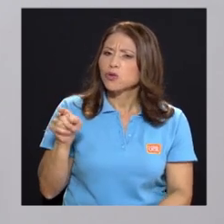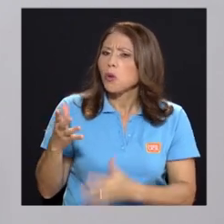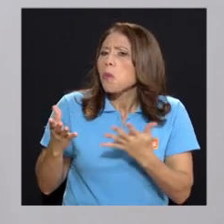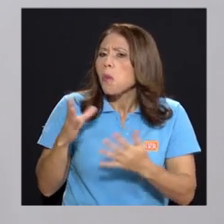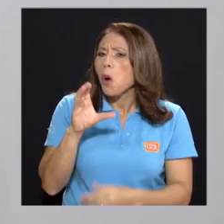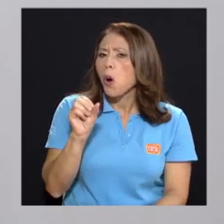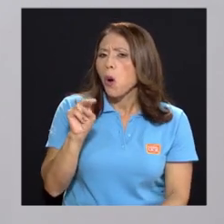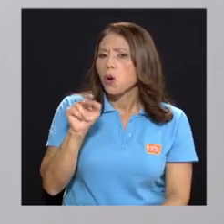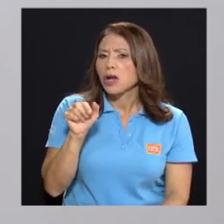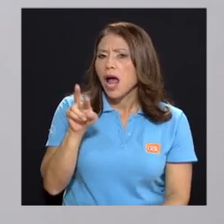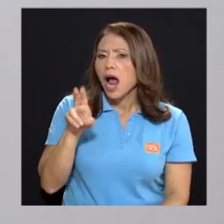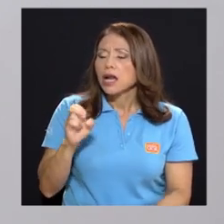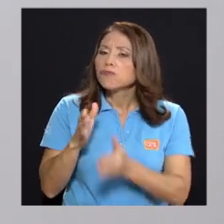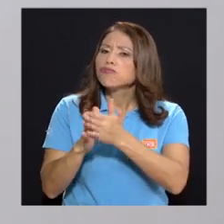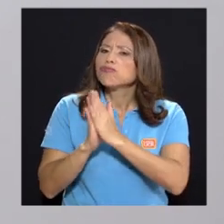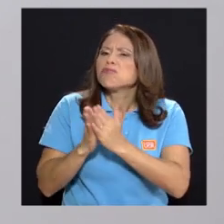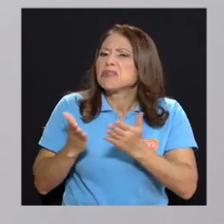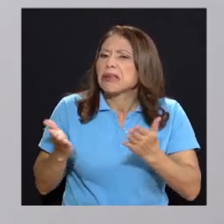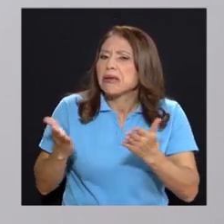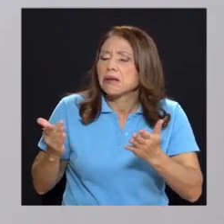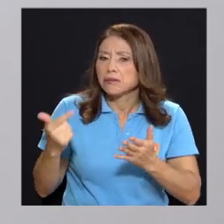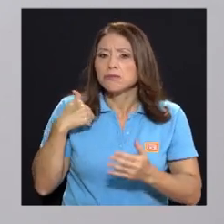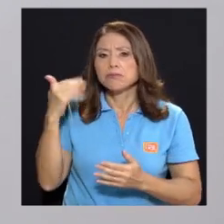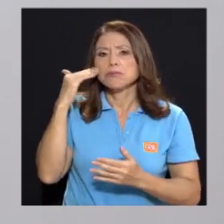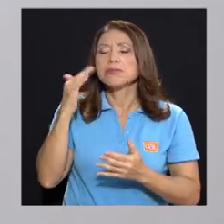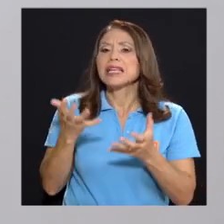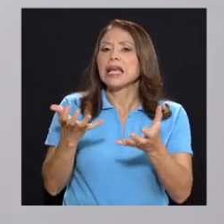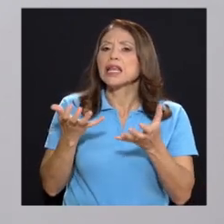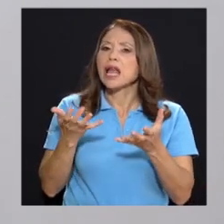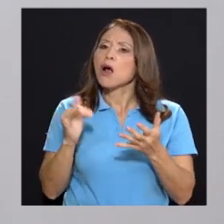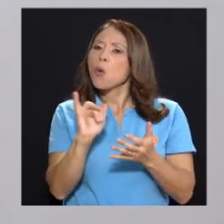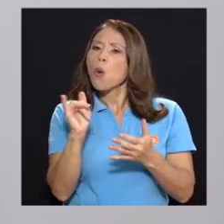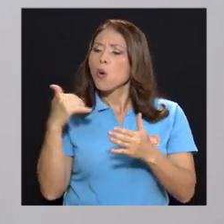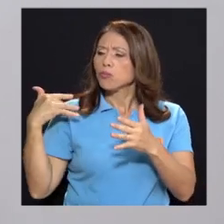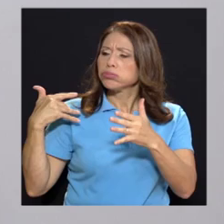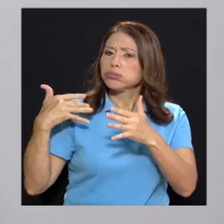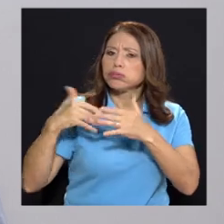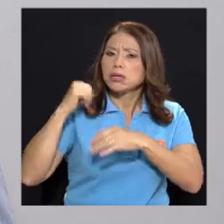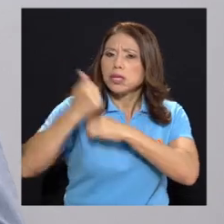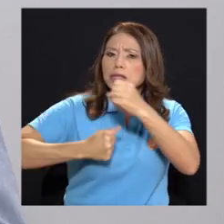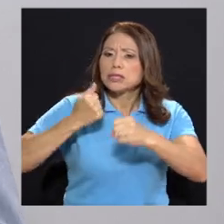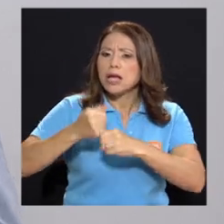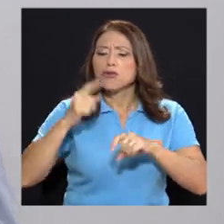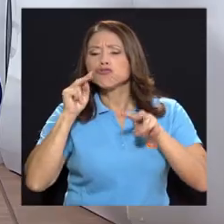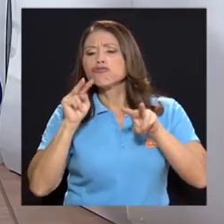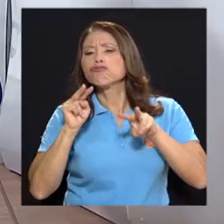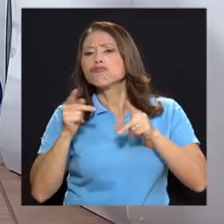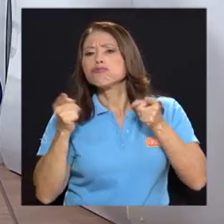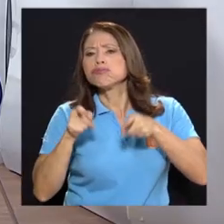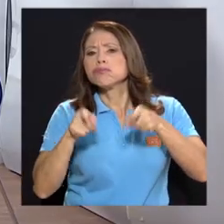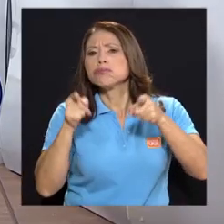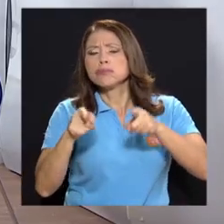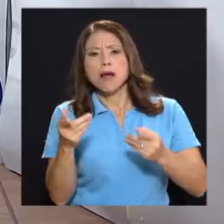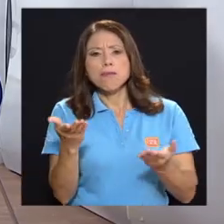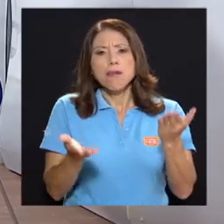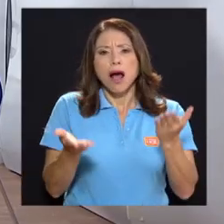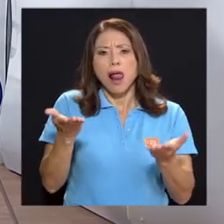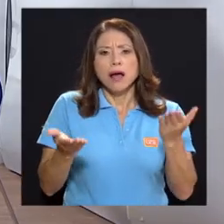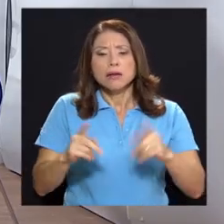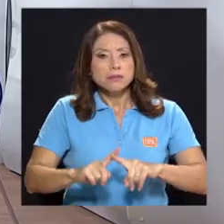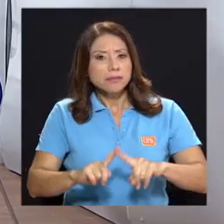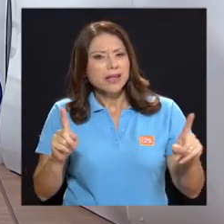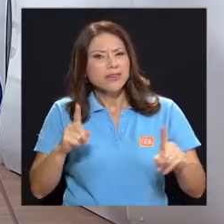solicitud yo sé que querían un balance después de los de los diez años pero específicamente en qué consistió esta solicitud hecha por